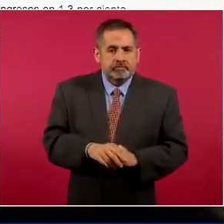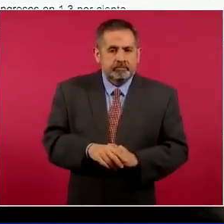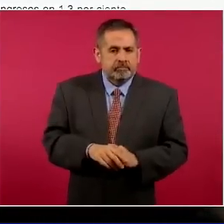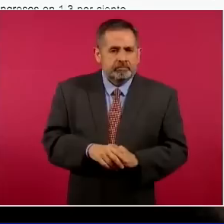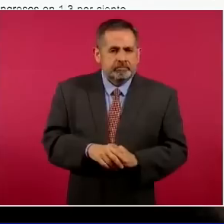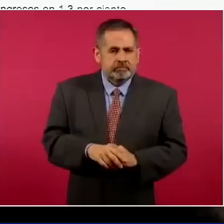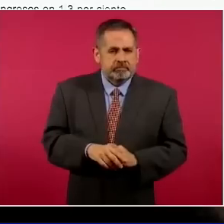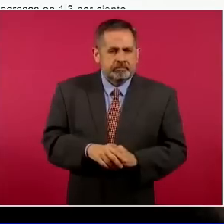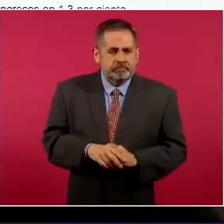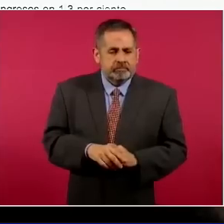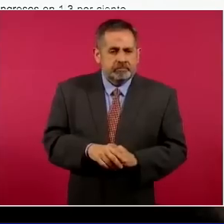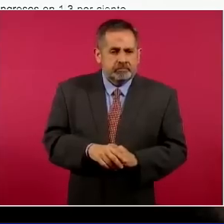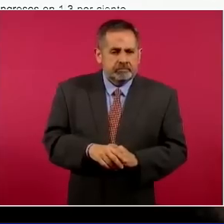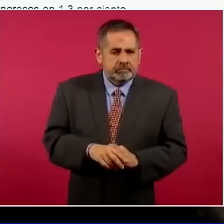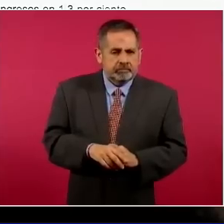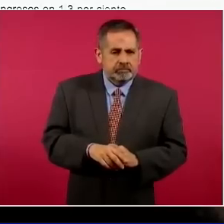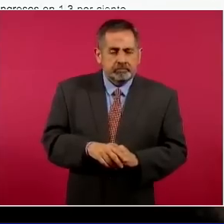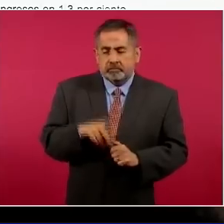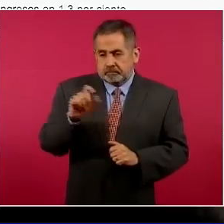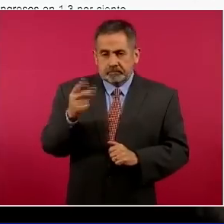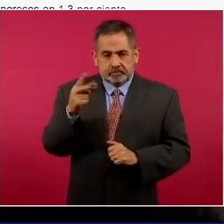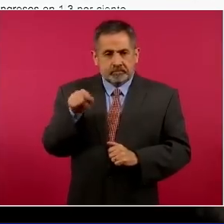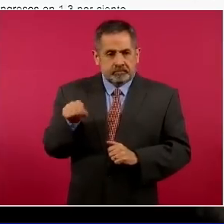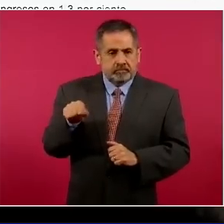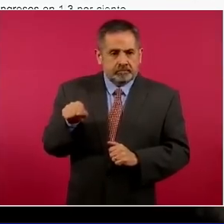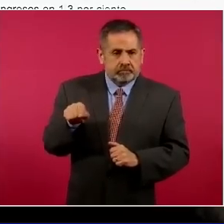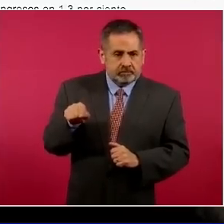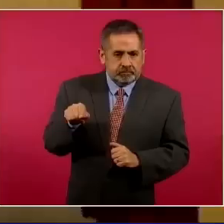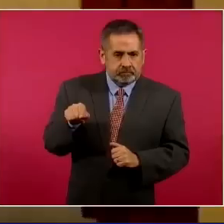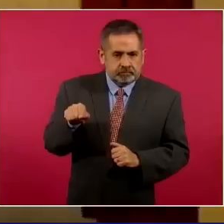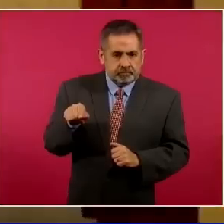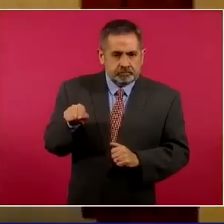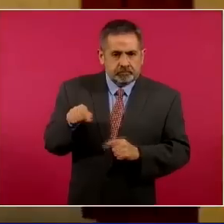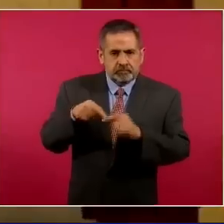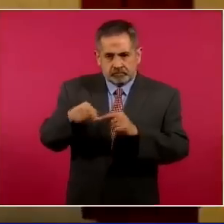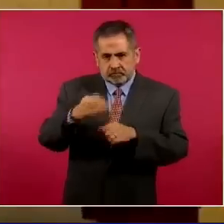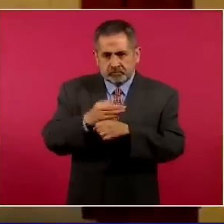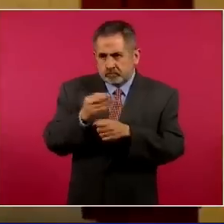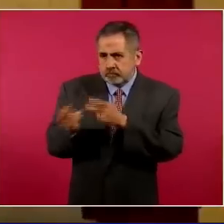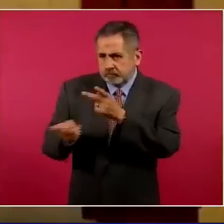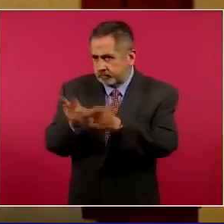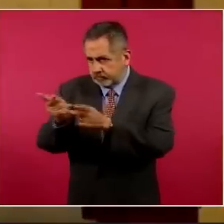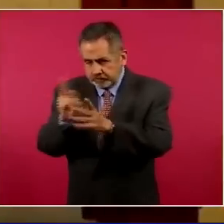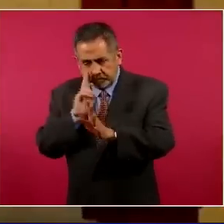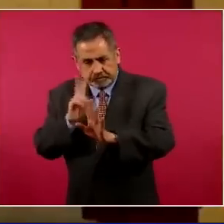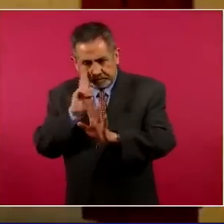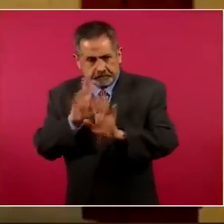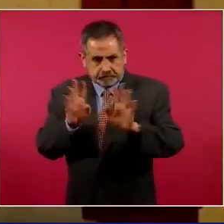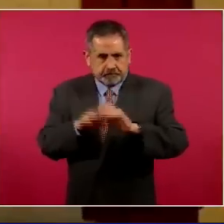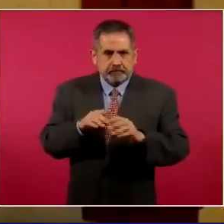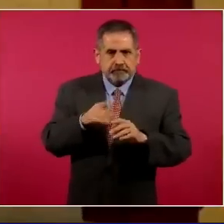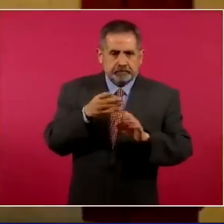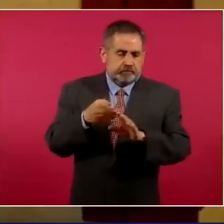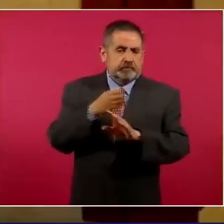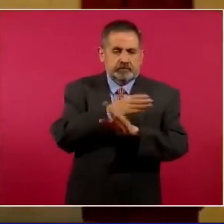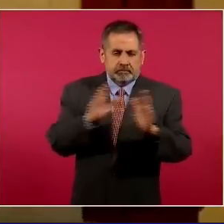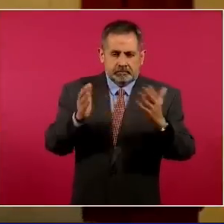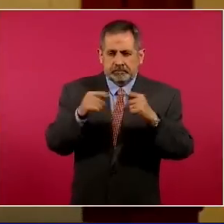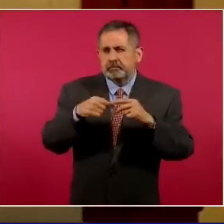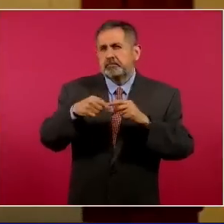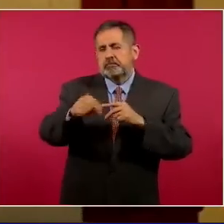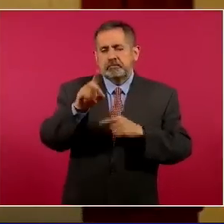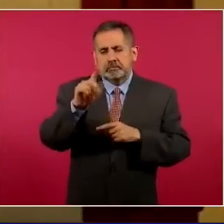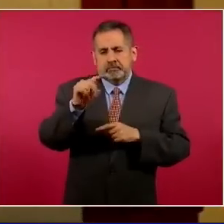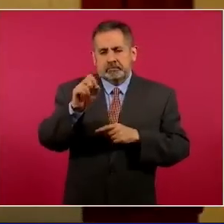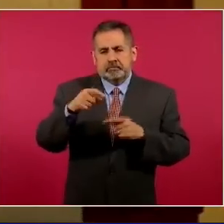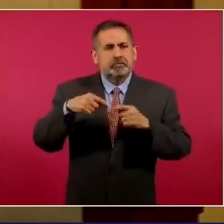que la del 22 la están levantando ahora, pero vamos a tener los datos